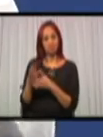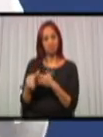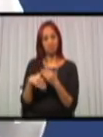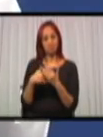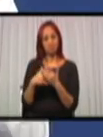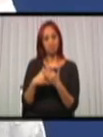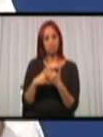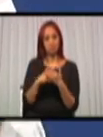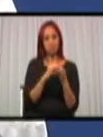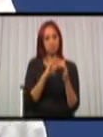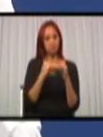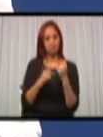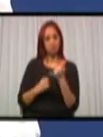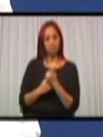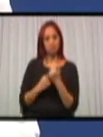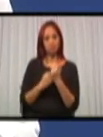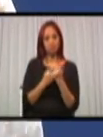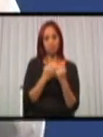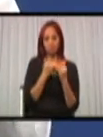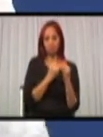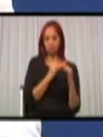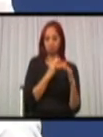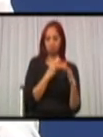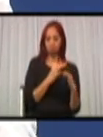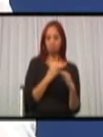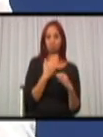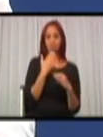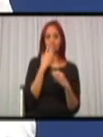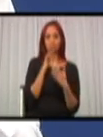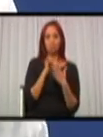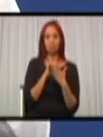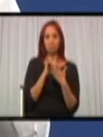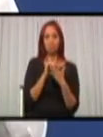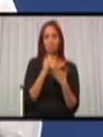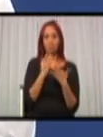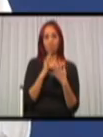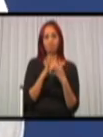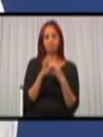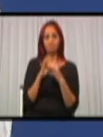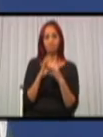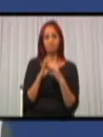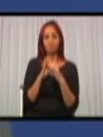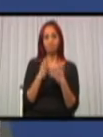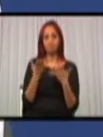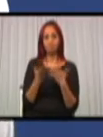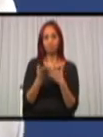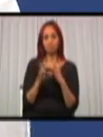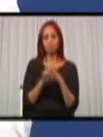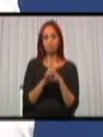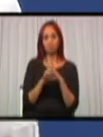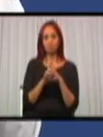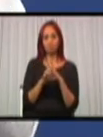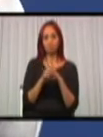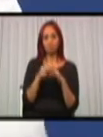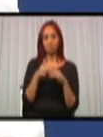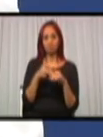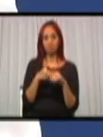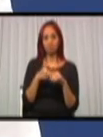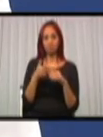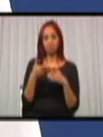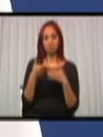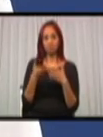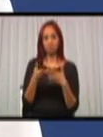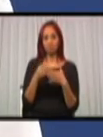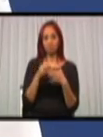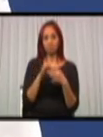excepción, van a estar en óptimas condiciones gracias a esta inyección que en la ley de combustibles se le está